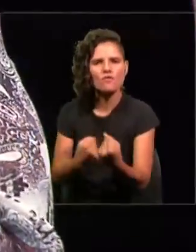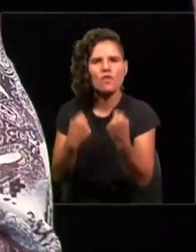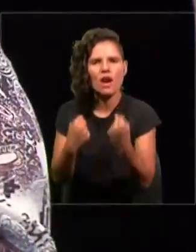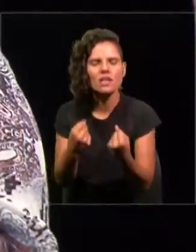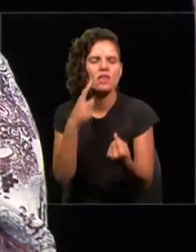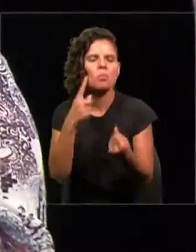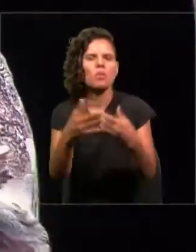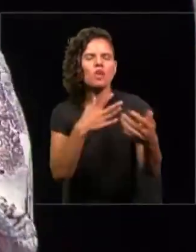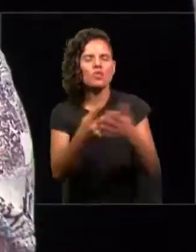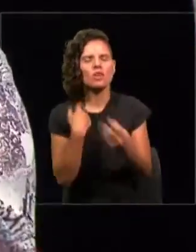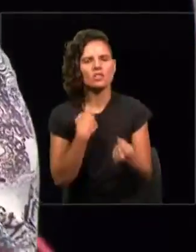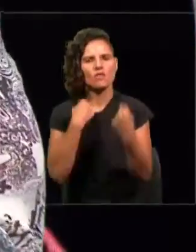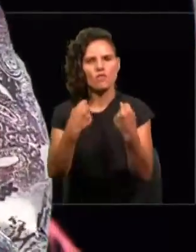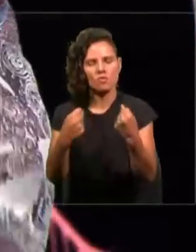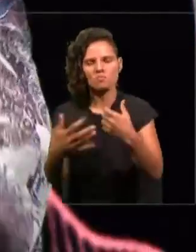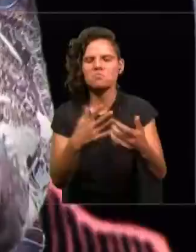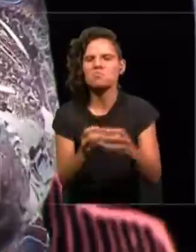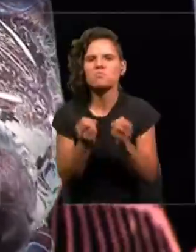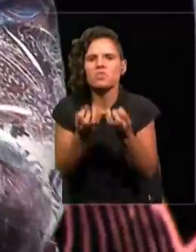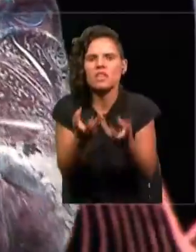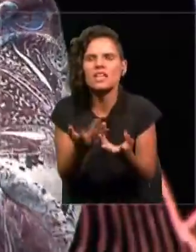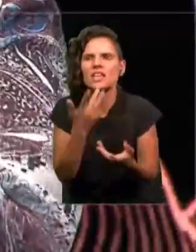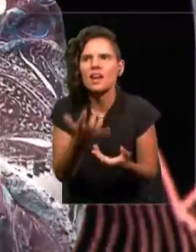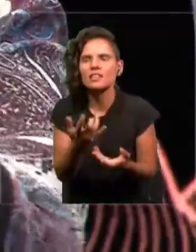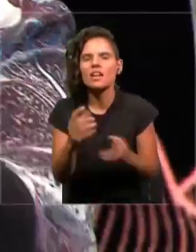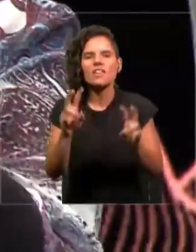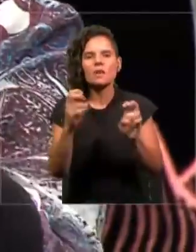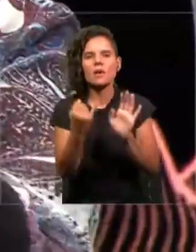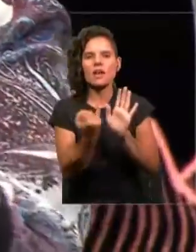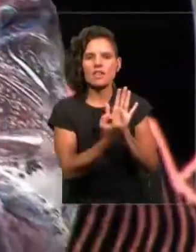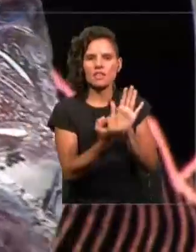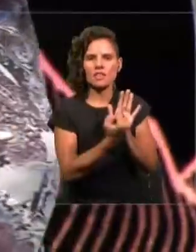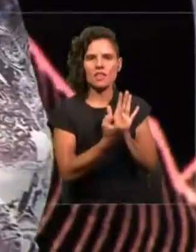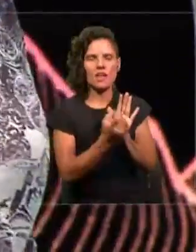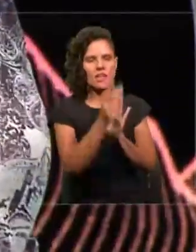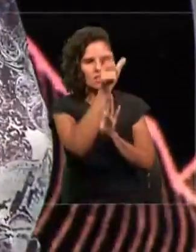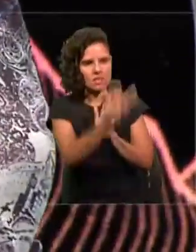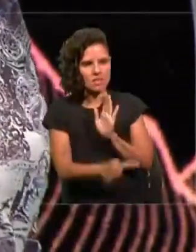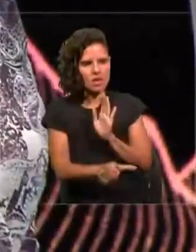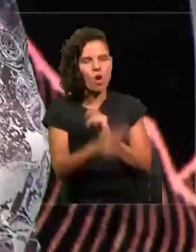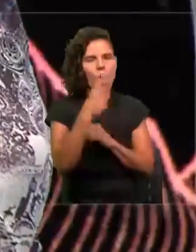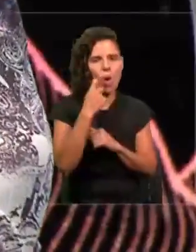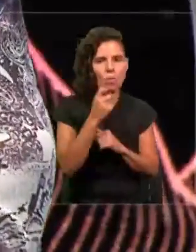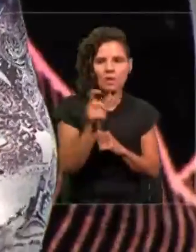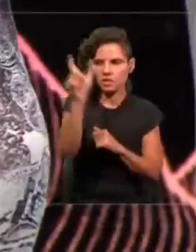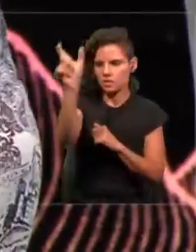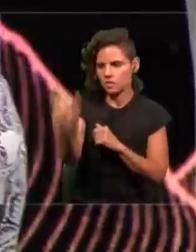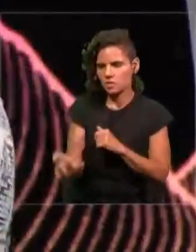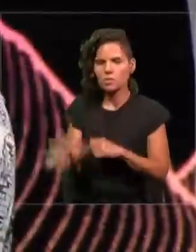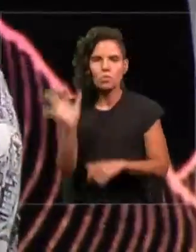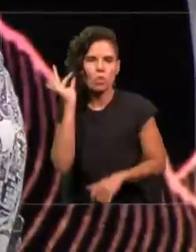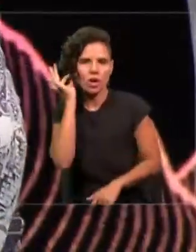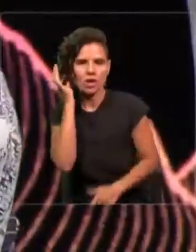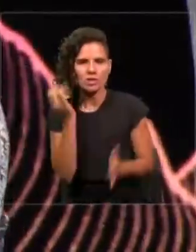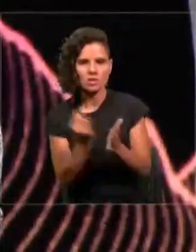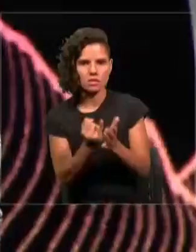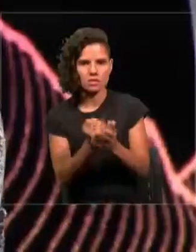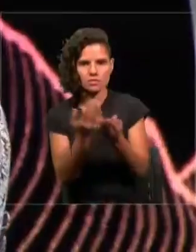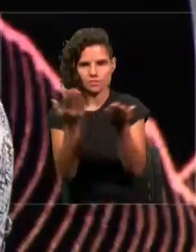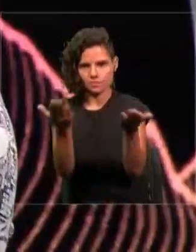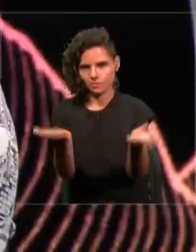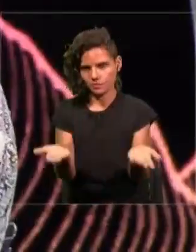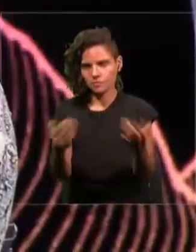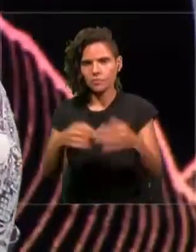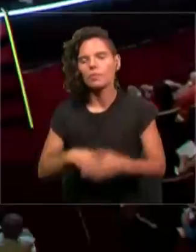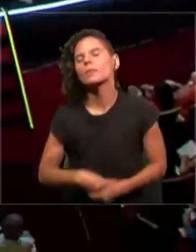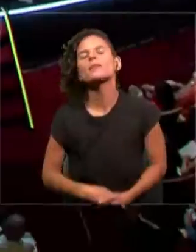de naturaleza, naturanda, la identidad de varones y mujeres. Entonces,